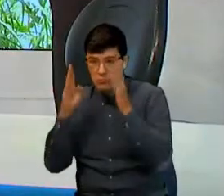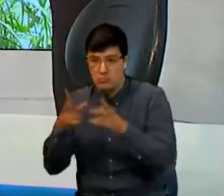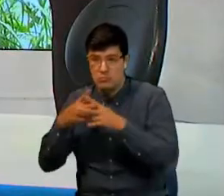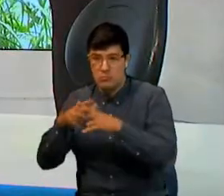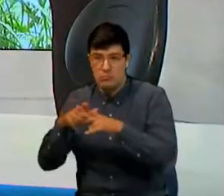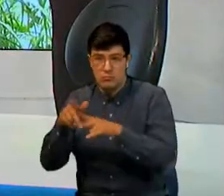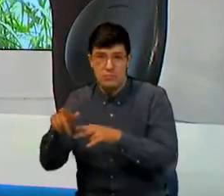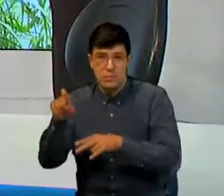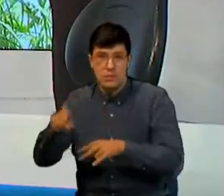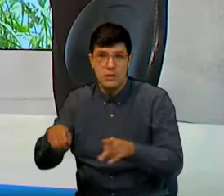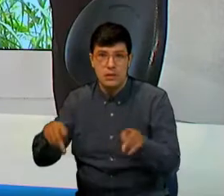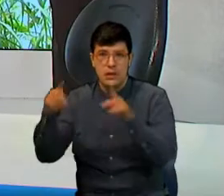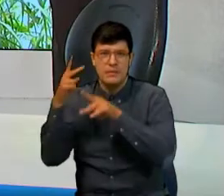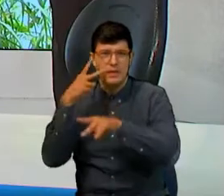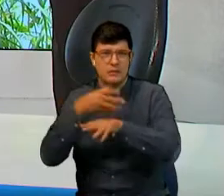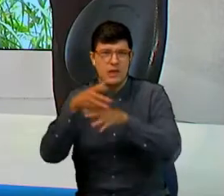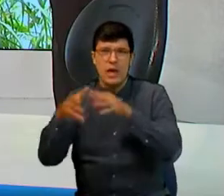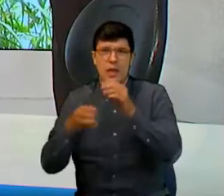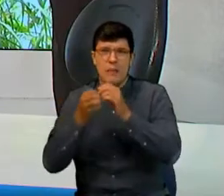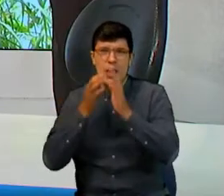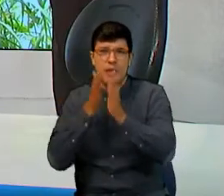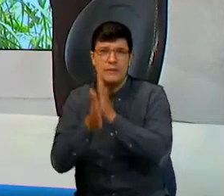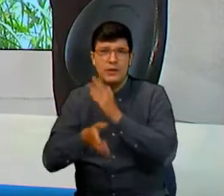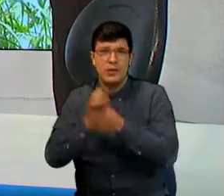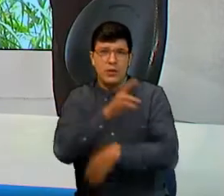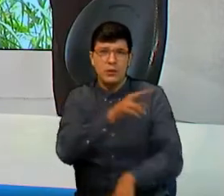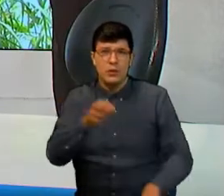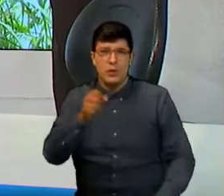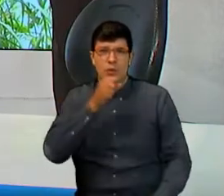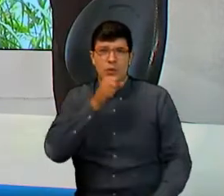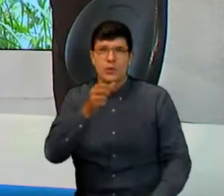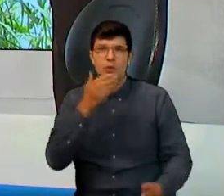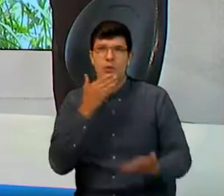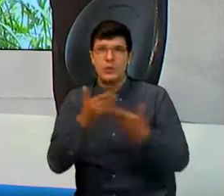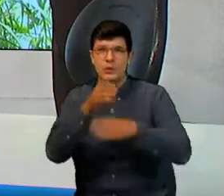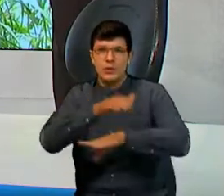Weimar, Aldemar Gómez López, les presentó para Oriente Noticias Luis Antonio Camacho González.